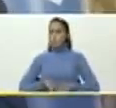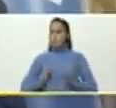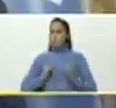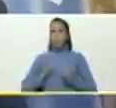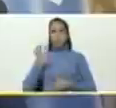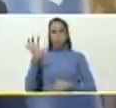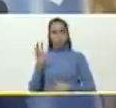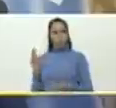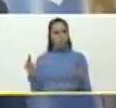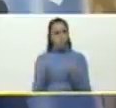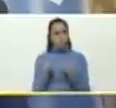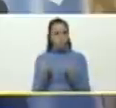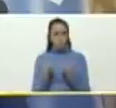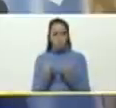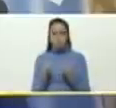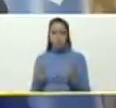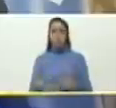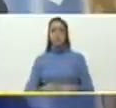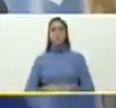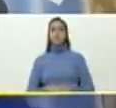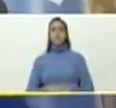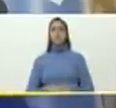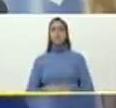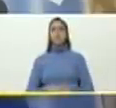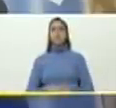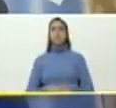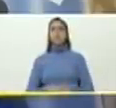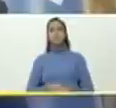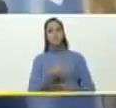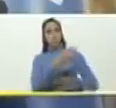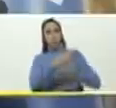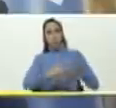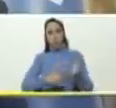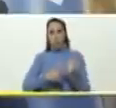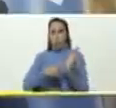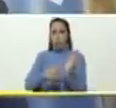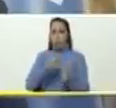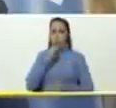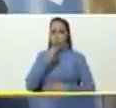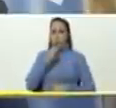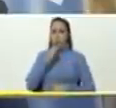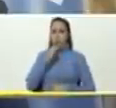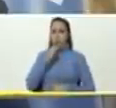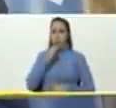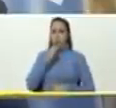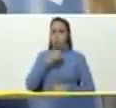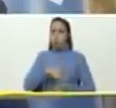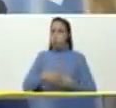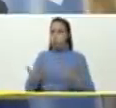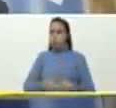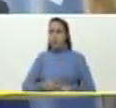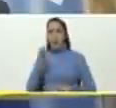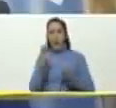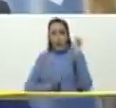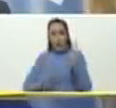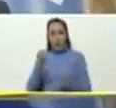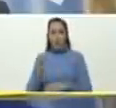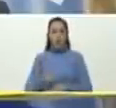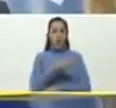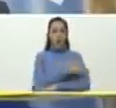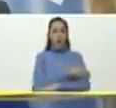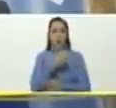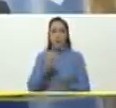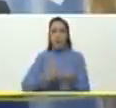venezolano conocer la documentación y el contenido que se evaluaba en el examen preliminar.